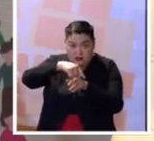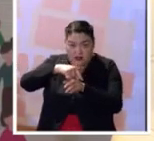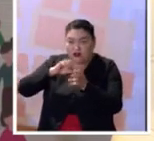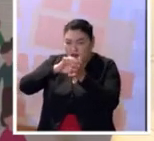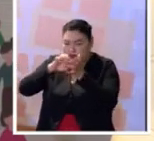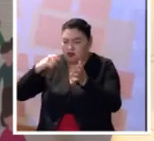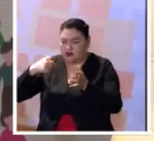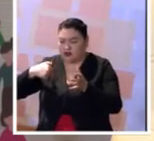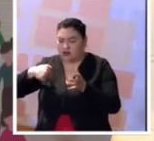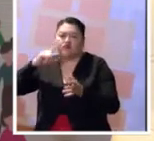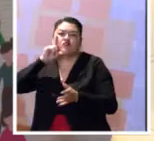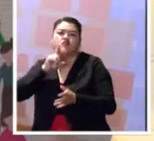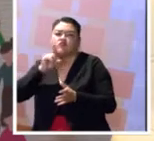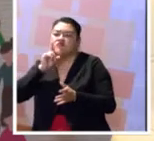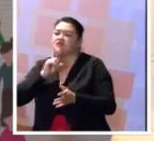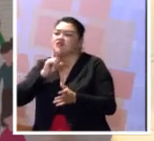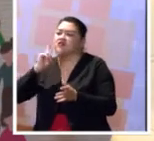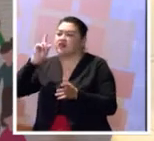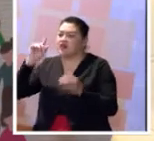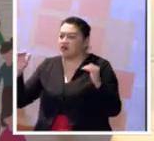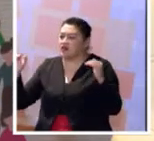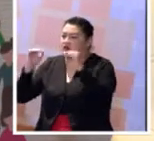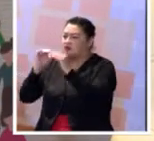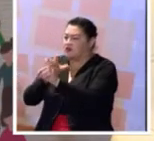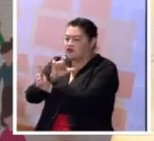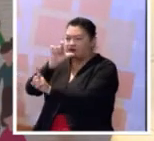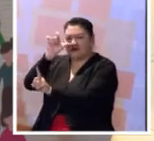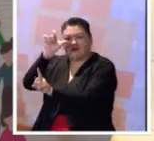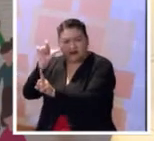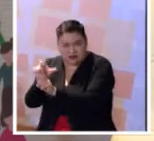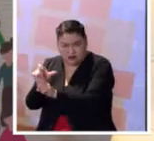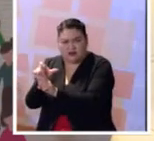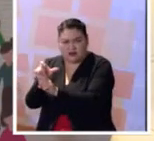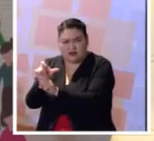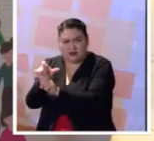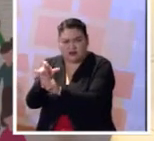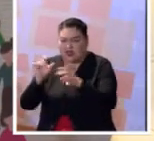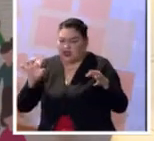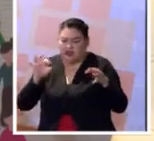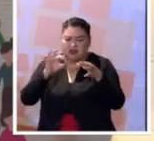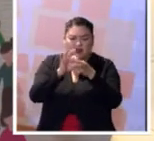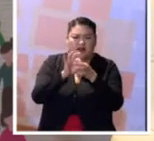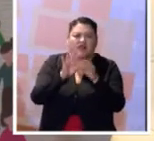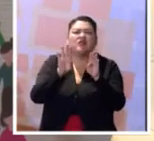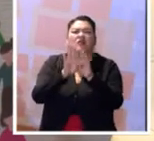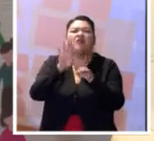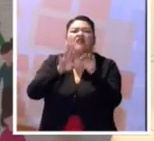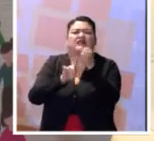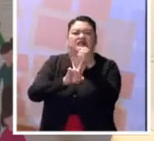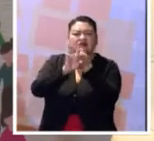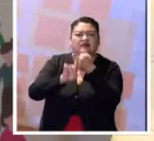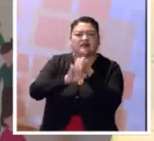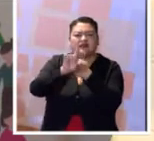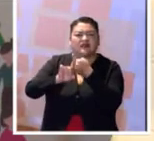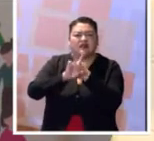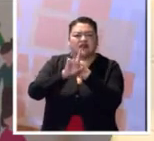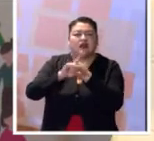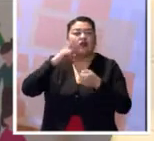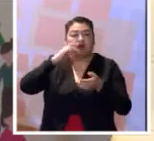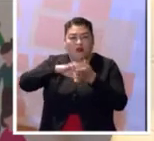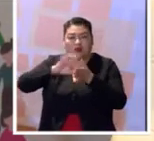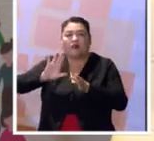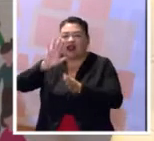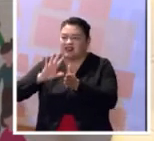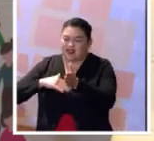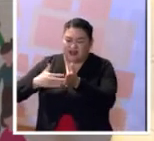la perspectiva de género en sus actuaciones judiciales. Es decir, en castellano, las